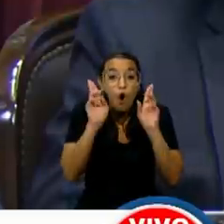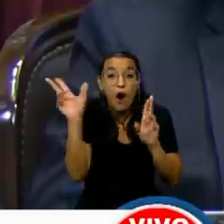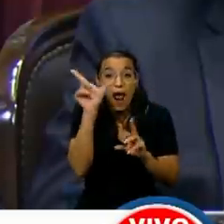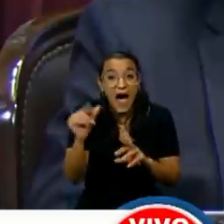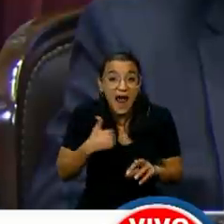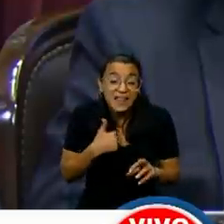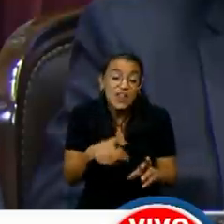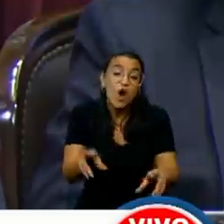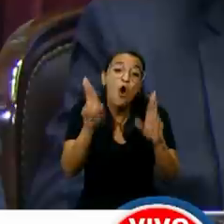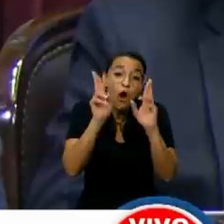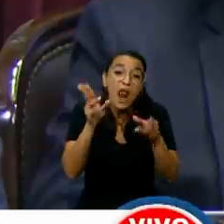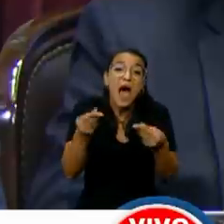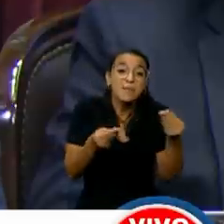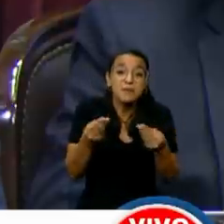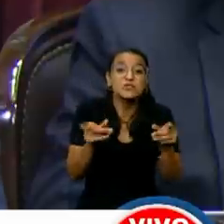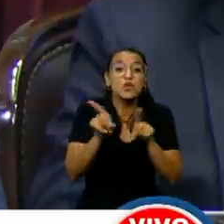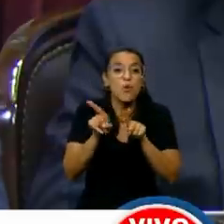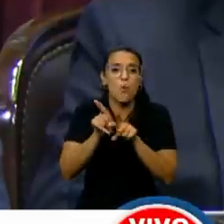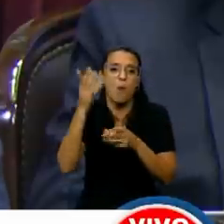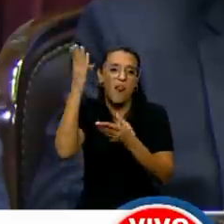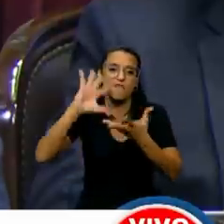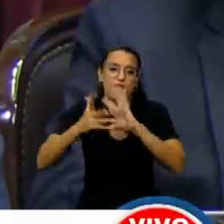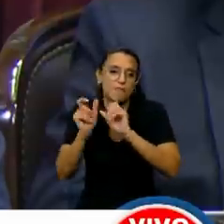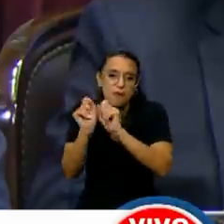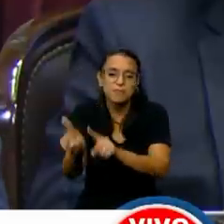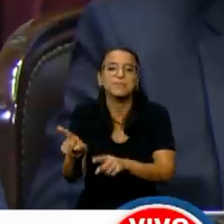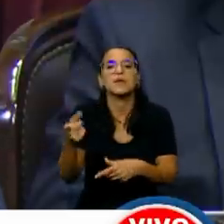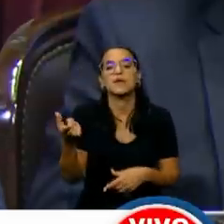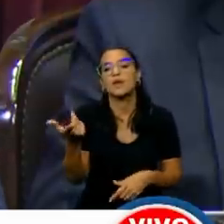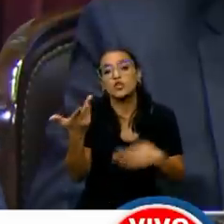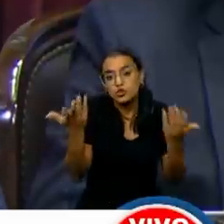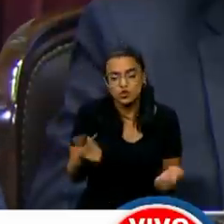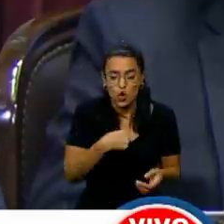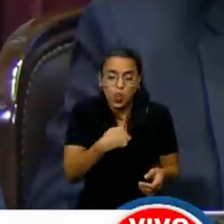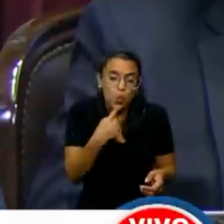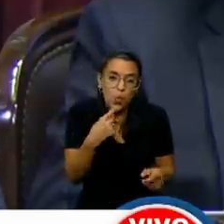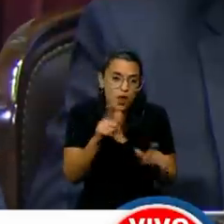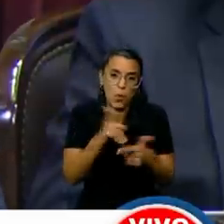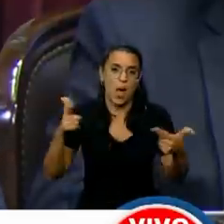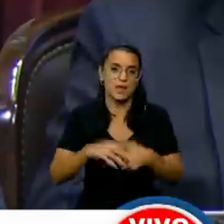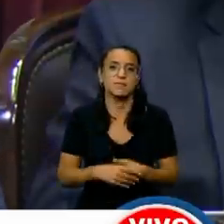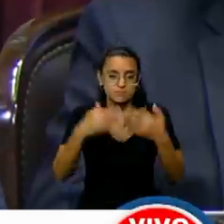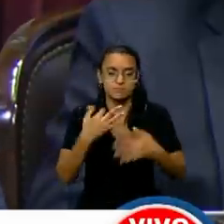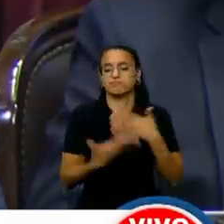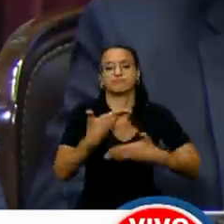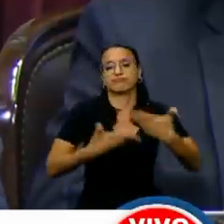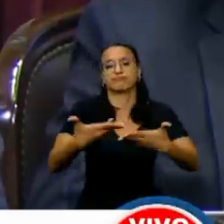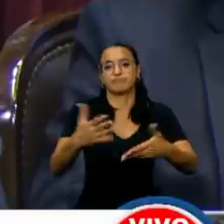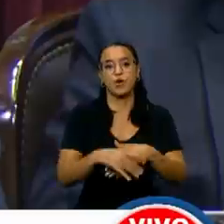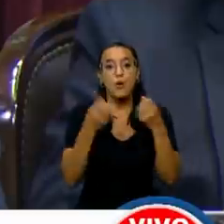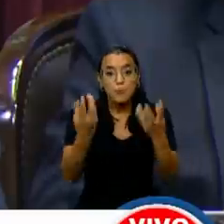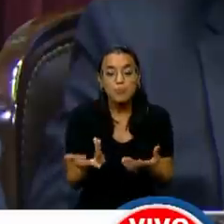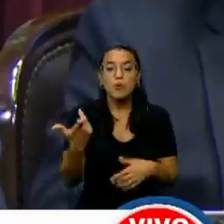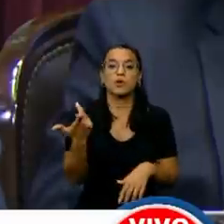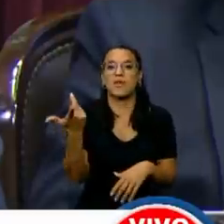que una vez tenga un administrador como se esconde ese perfil nuestro país no tengo duda de que va a salir adelante porque